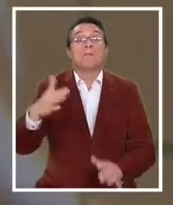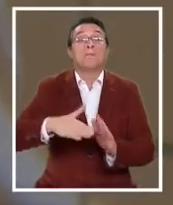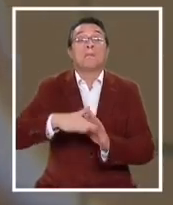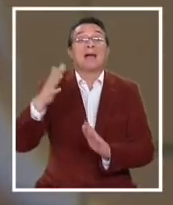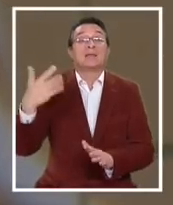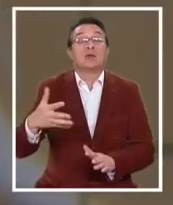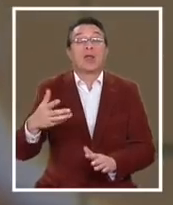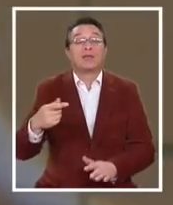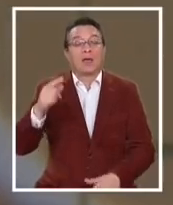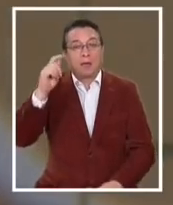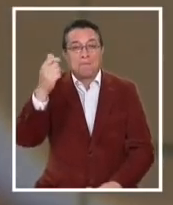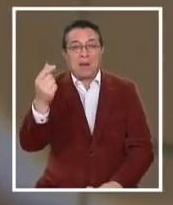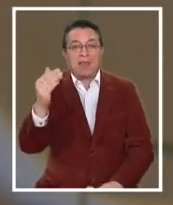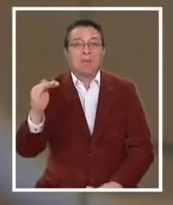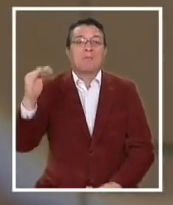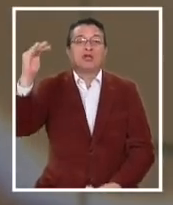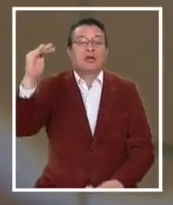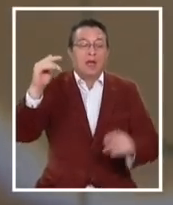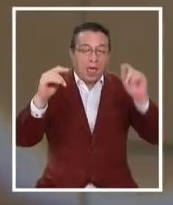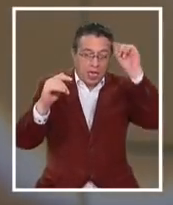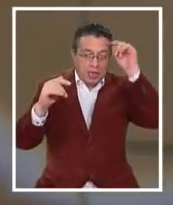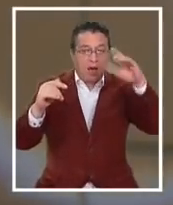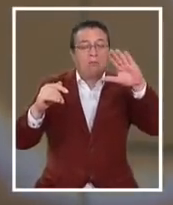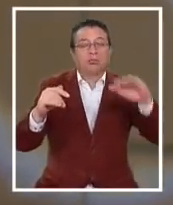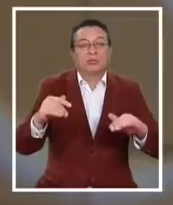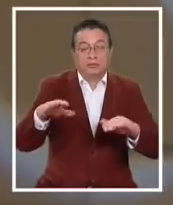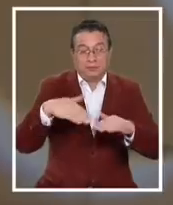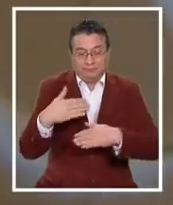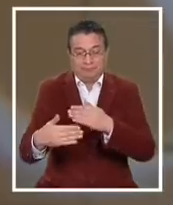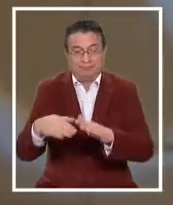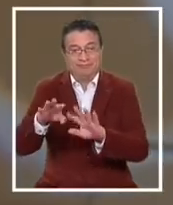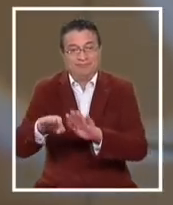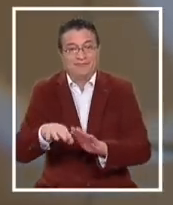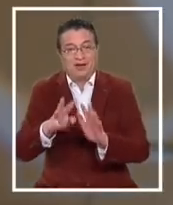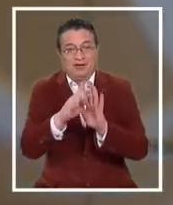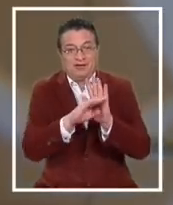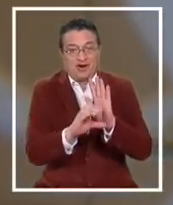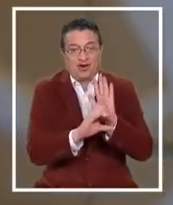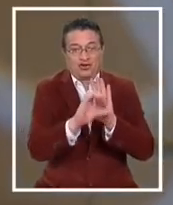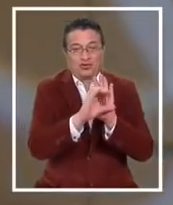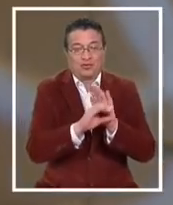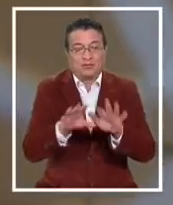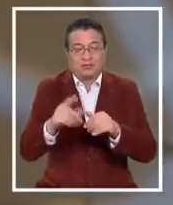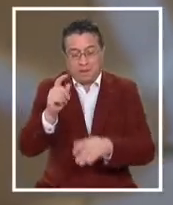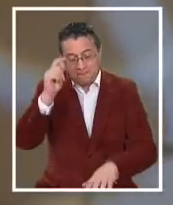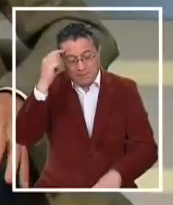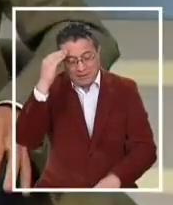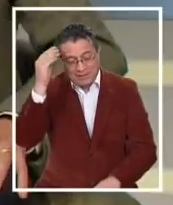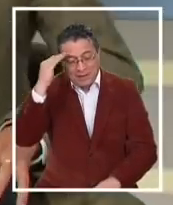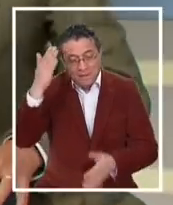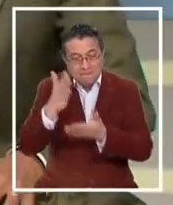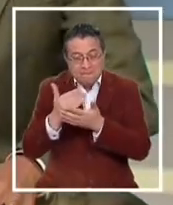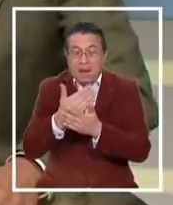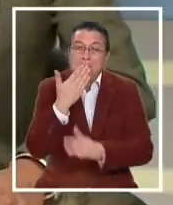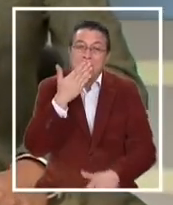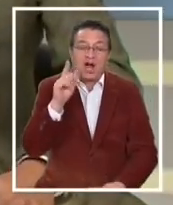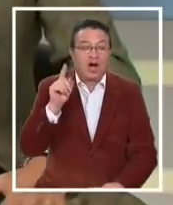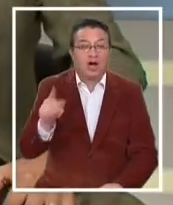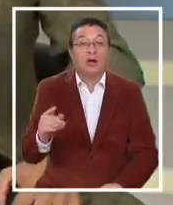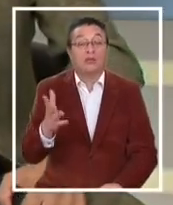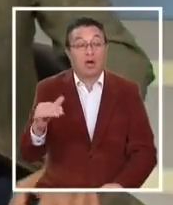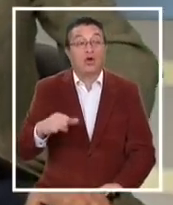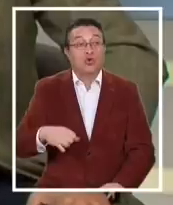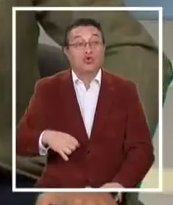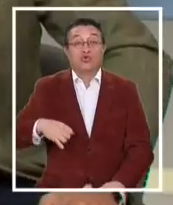el dinero por sobre las ideas. Y nosotros queremos que en el proceso constituyente, que es fundamental, prevalezcan las ideas por sobre el dinero. ¿Están conscientes de que sería un privilegio al